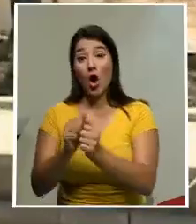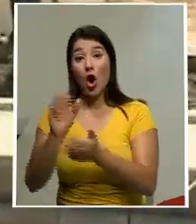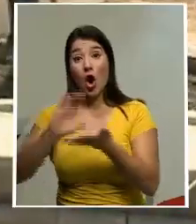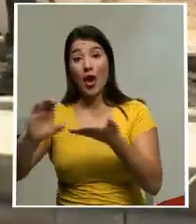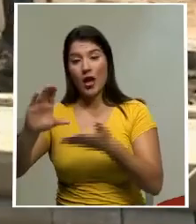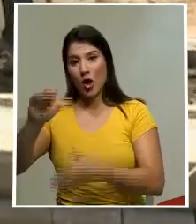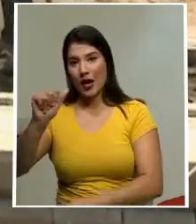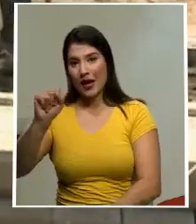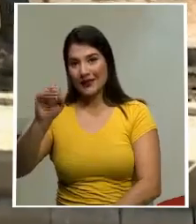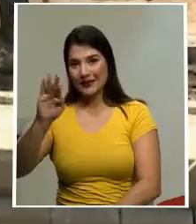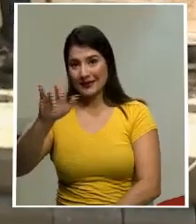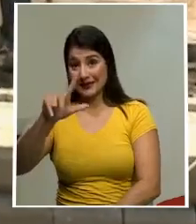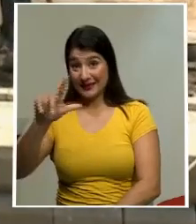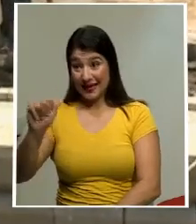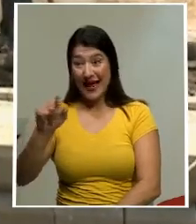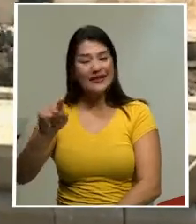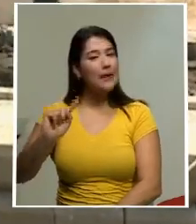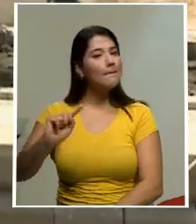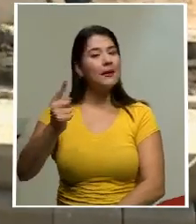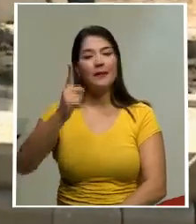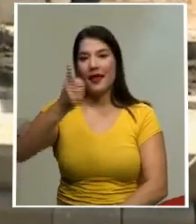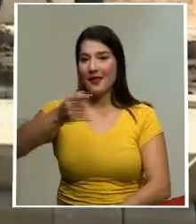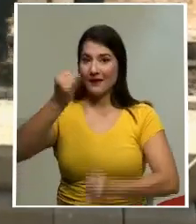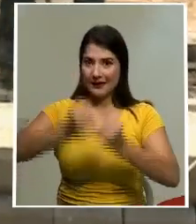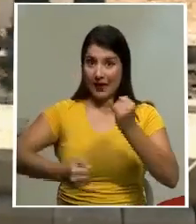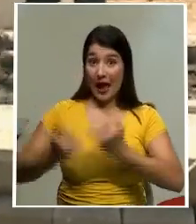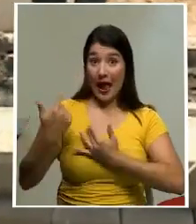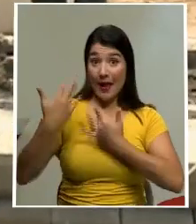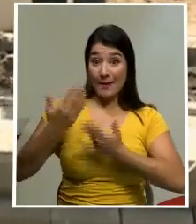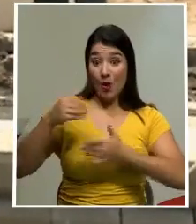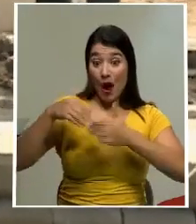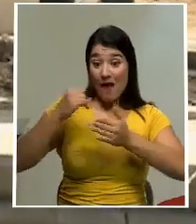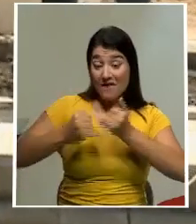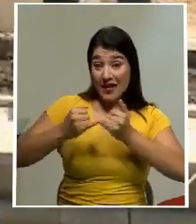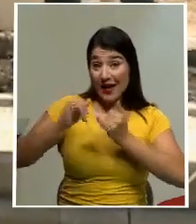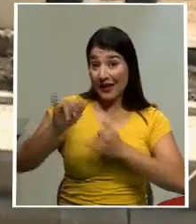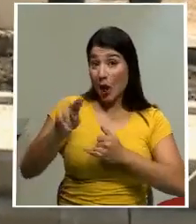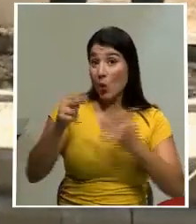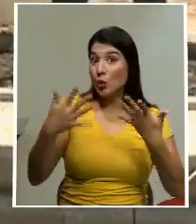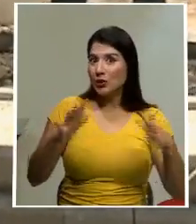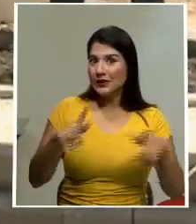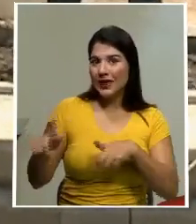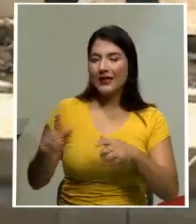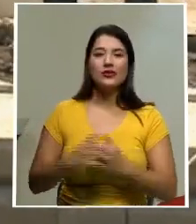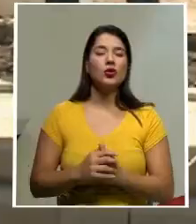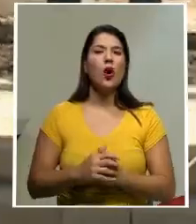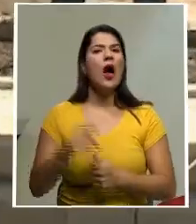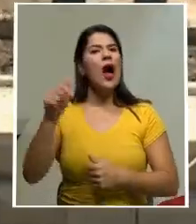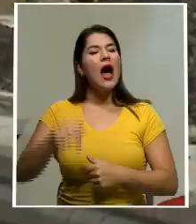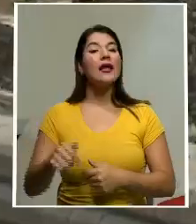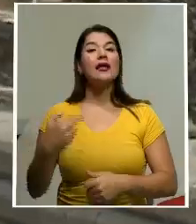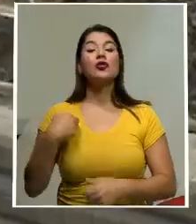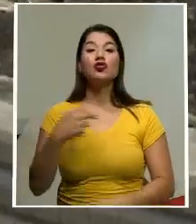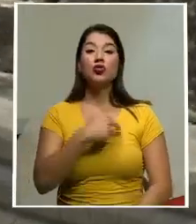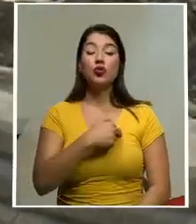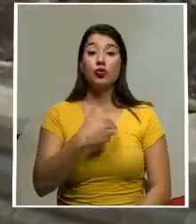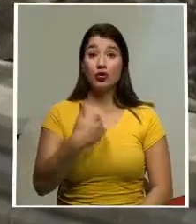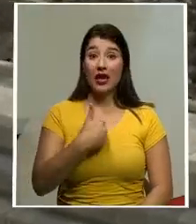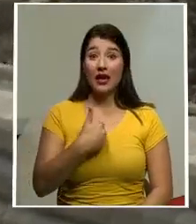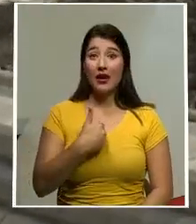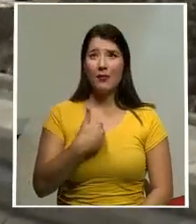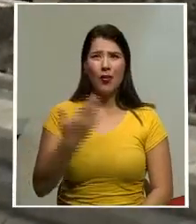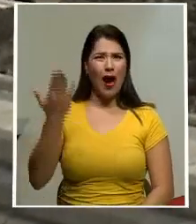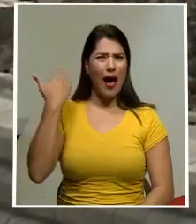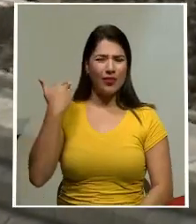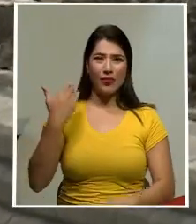servicio. Esperamos que a finales del mes de junio. Y acá lo que teníamos era pues básicamente un